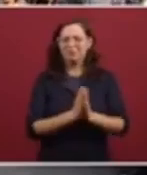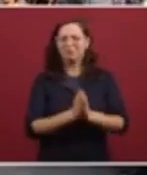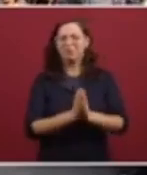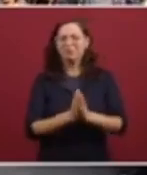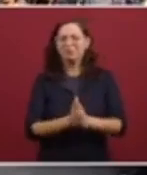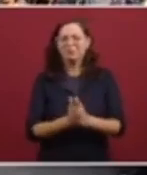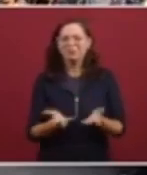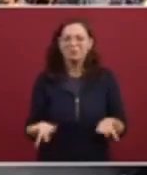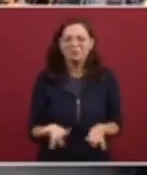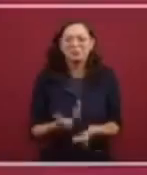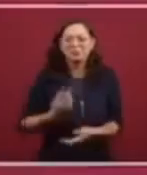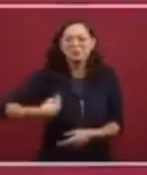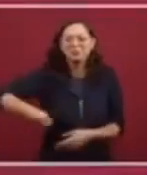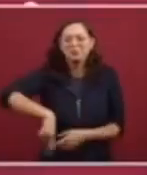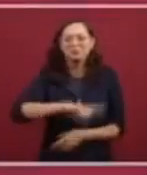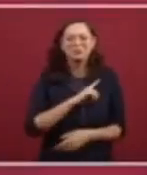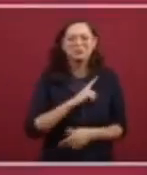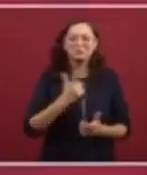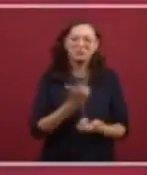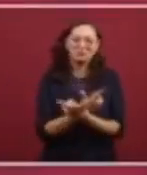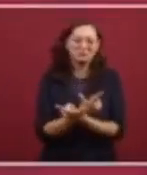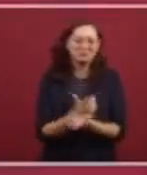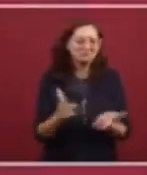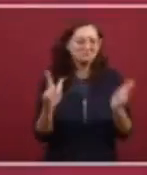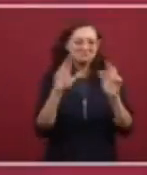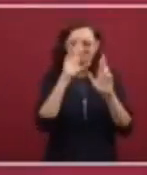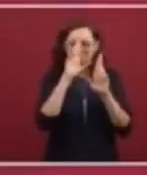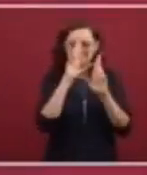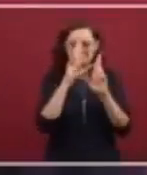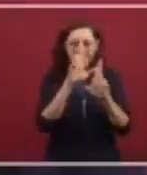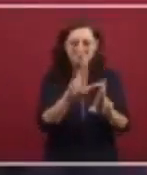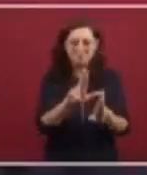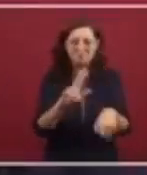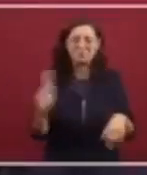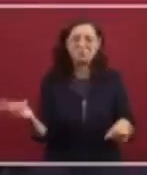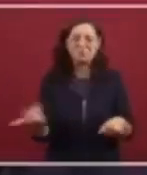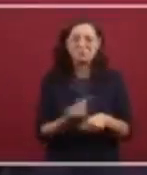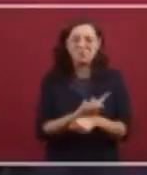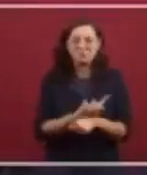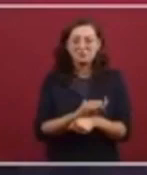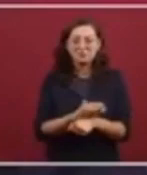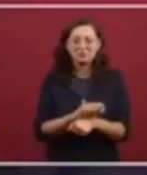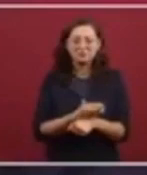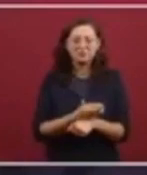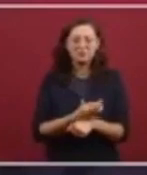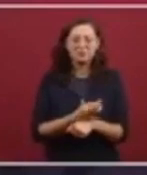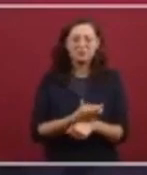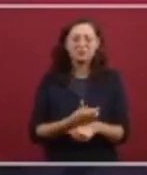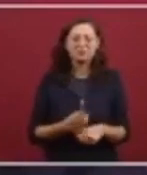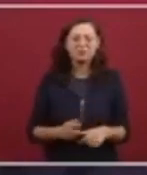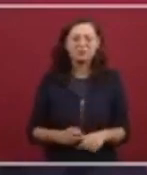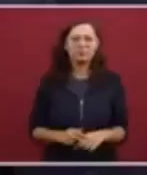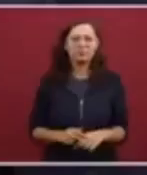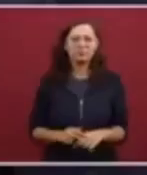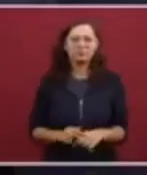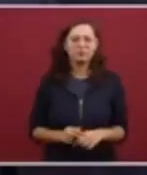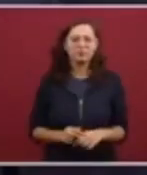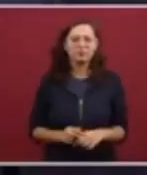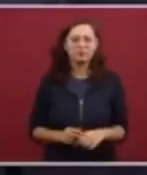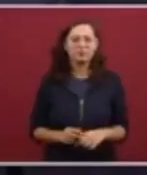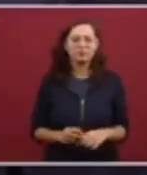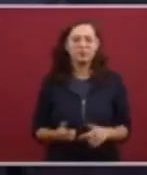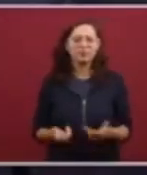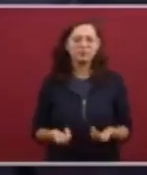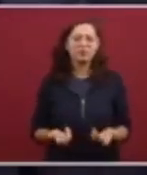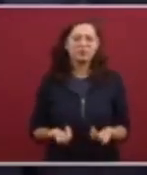no somos respetuosos de la libertad que sucedió y hoy este